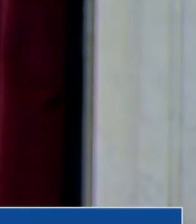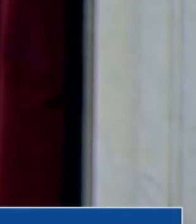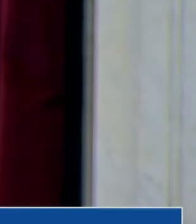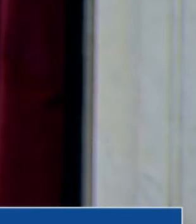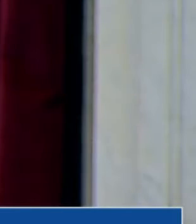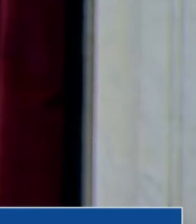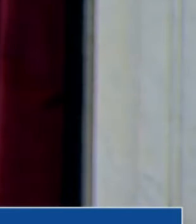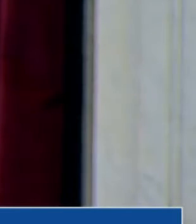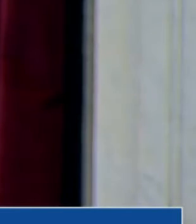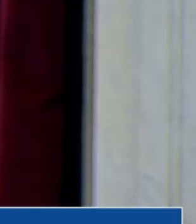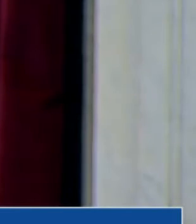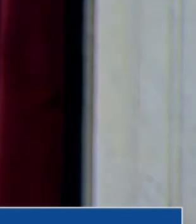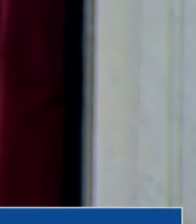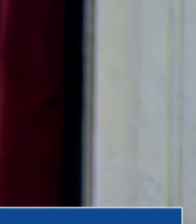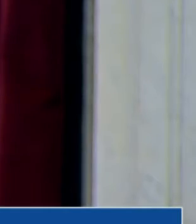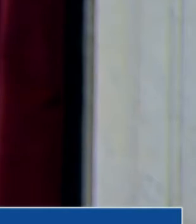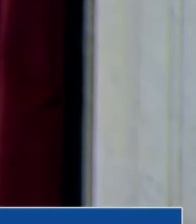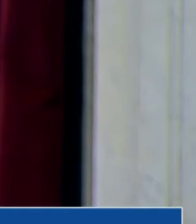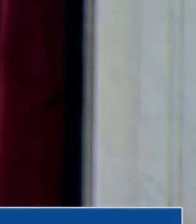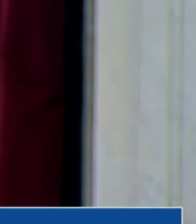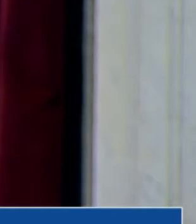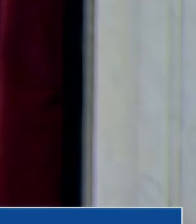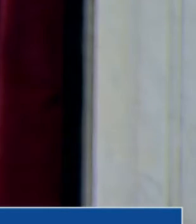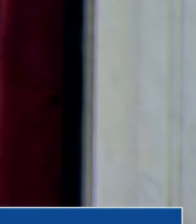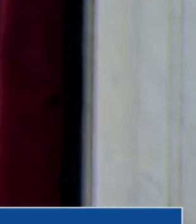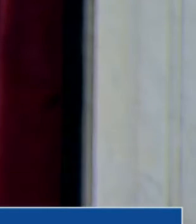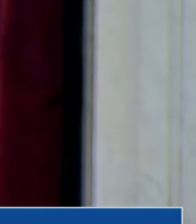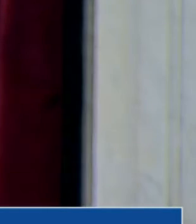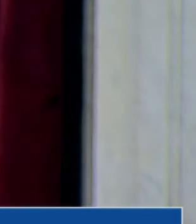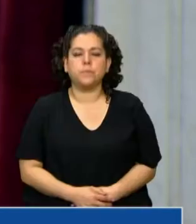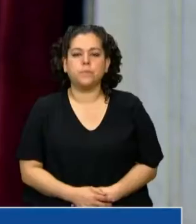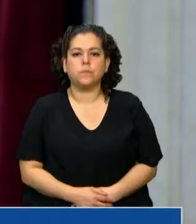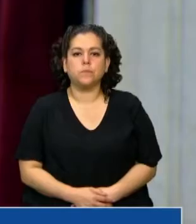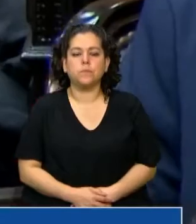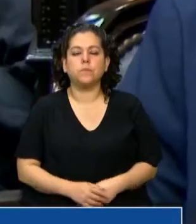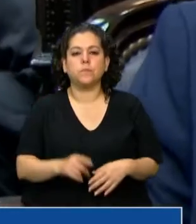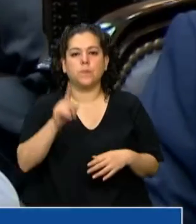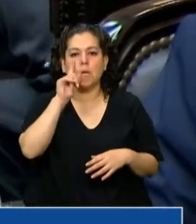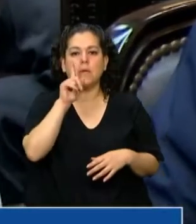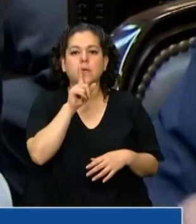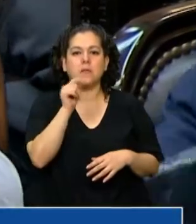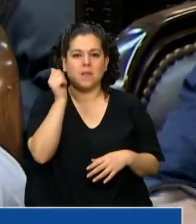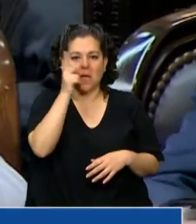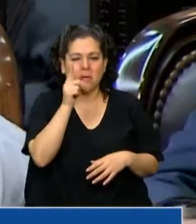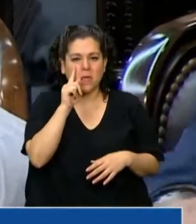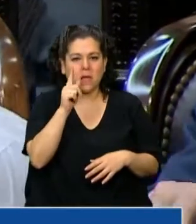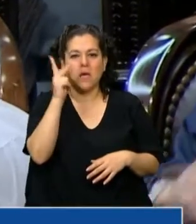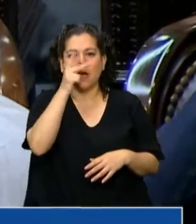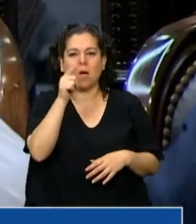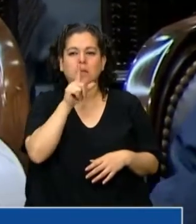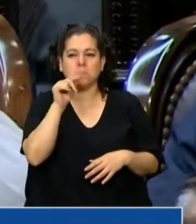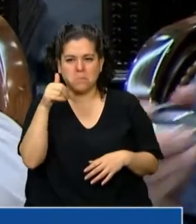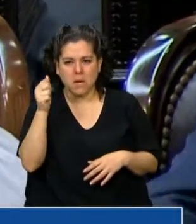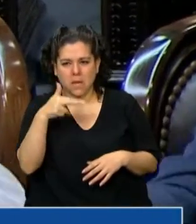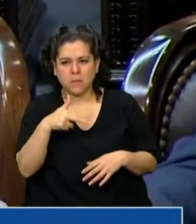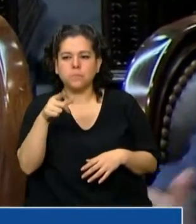Continúa en uso de la palabra el diputado por la Ciudad de Buenos Aires, Itaí Hackman. Gracias, presidente. Bueno, yo iba a